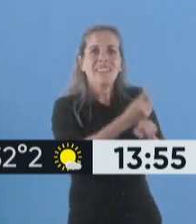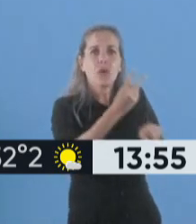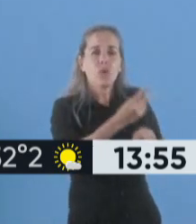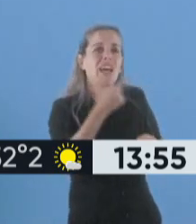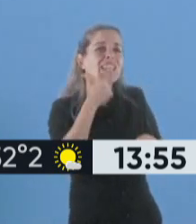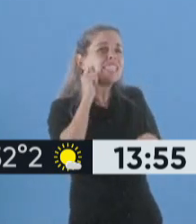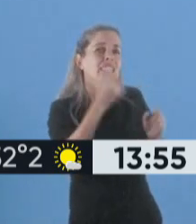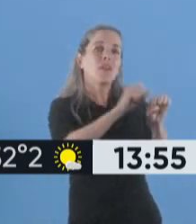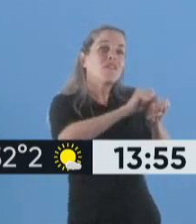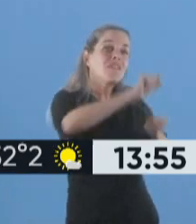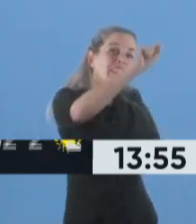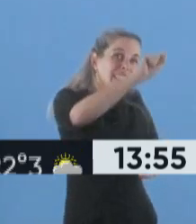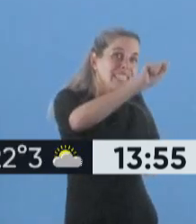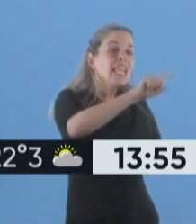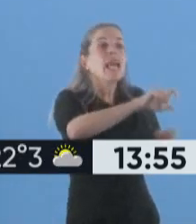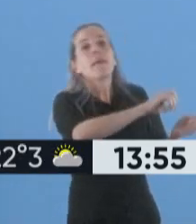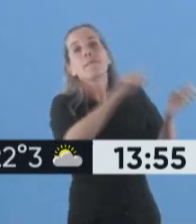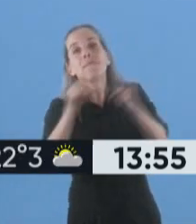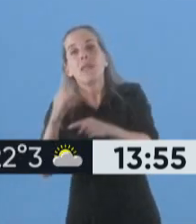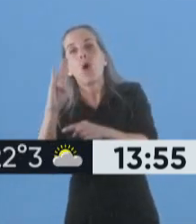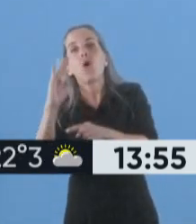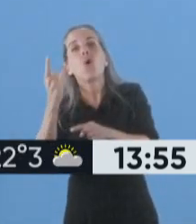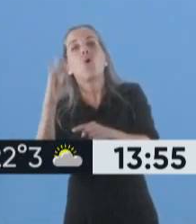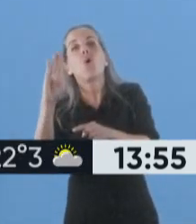empezó su carrera universitaria en la Universidad de Buenos Aires.